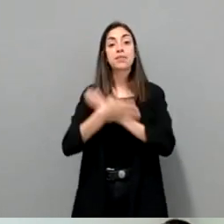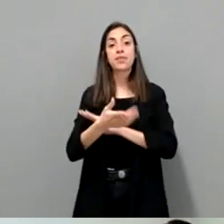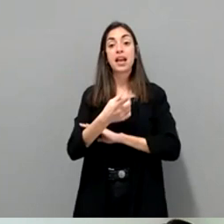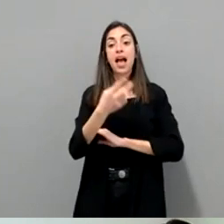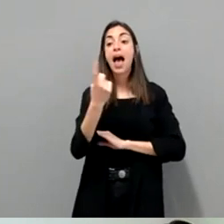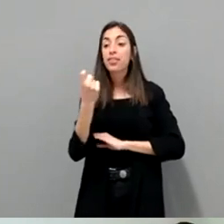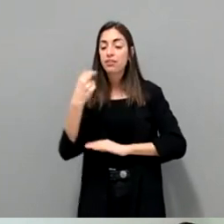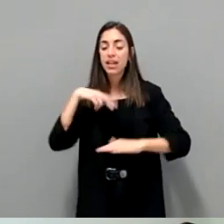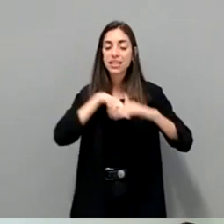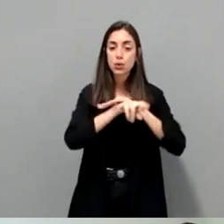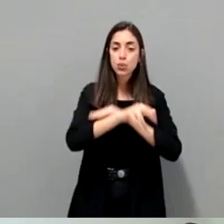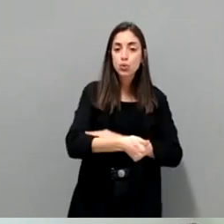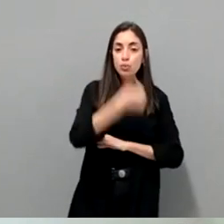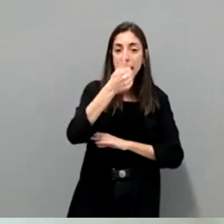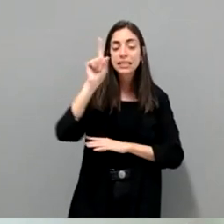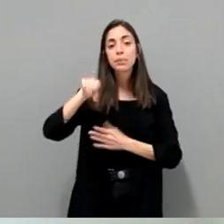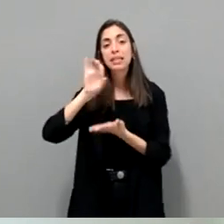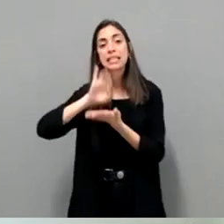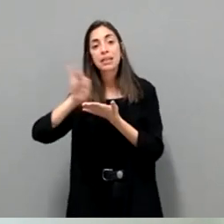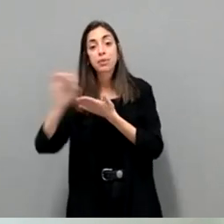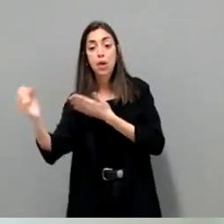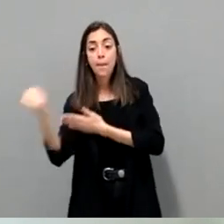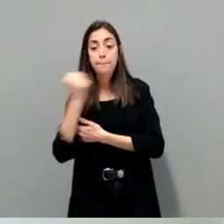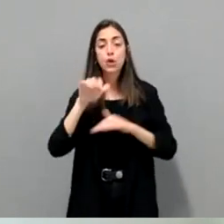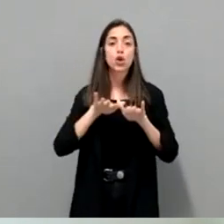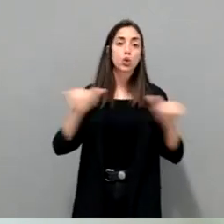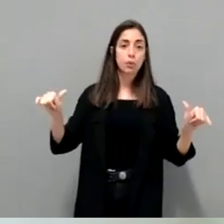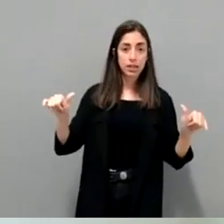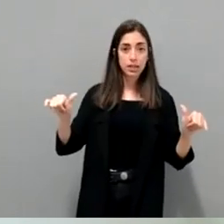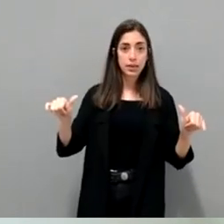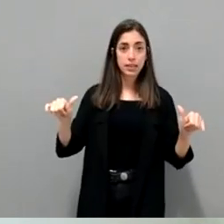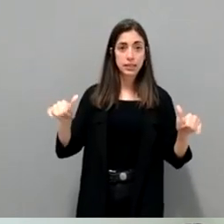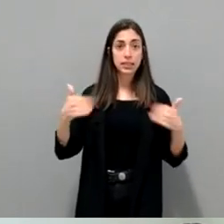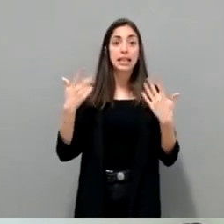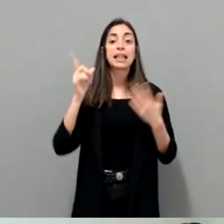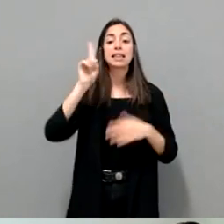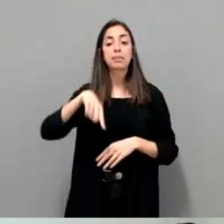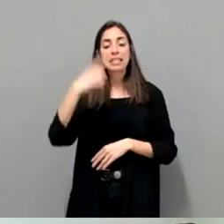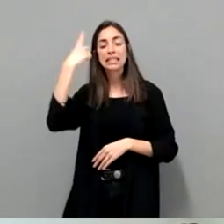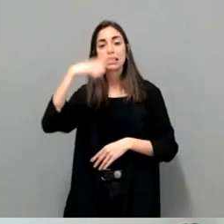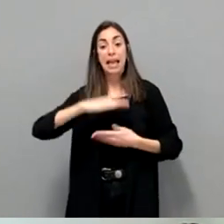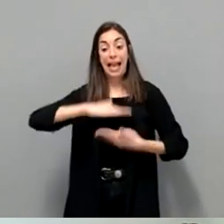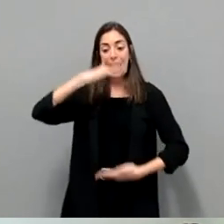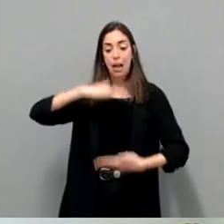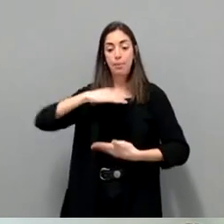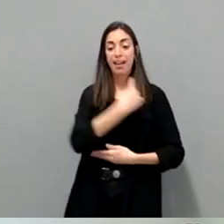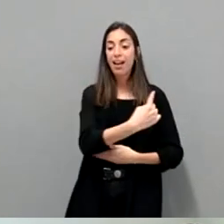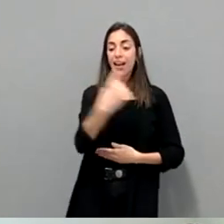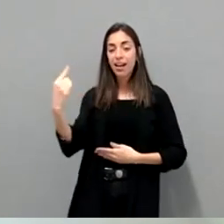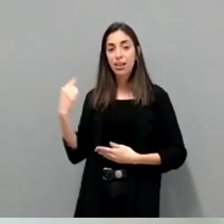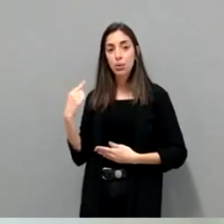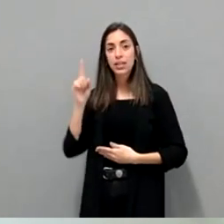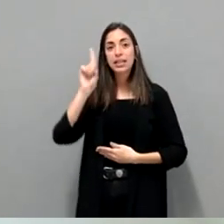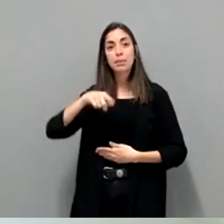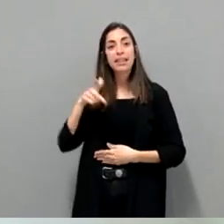los servicios de apoyo sean compatibles. Que se tengan en cuenta nuestras capacidades y sobre todo el derecho